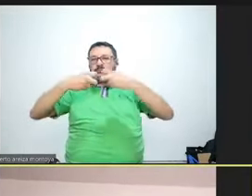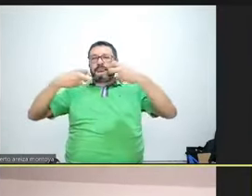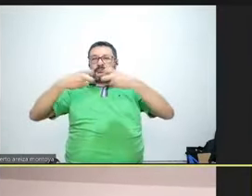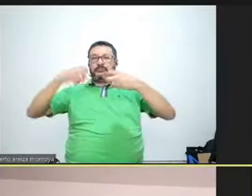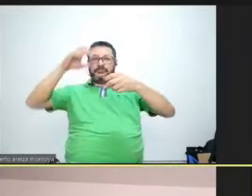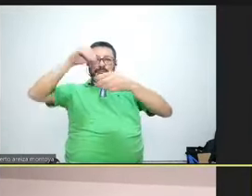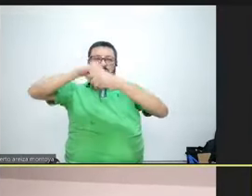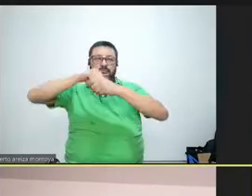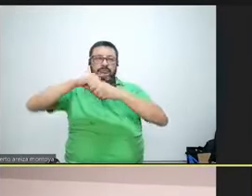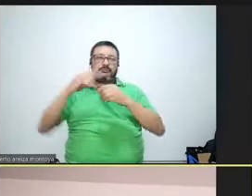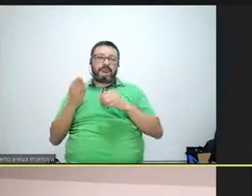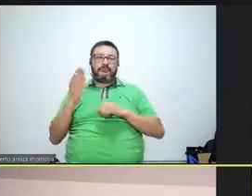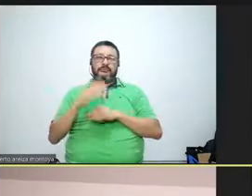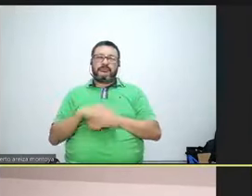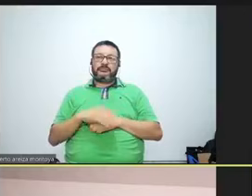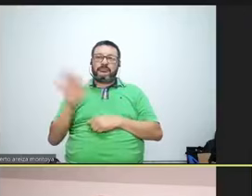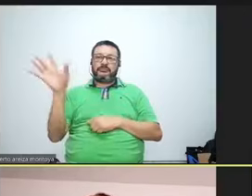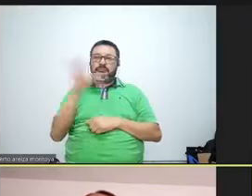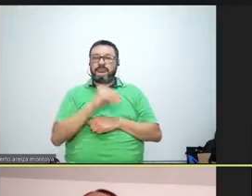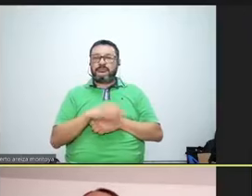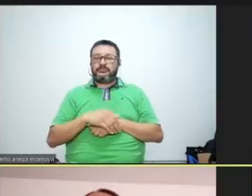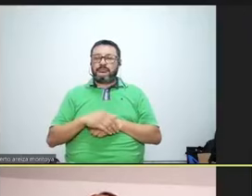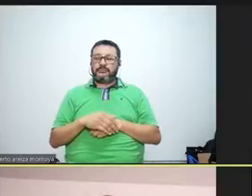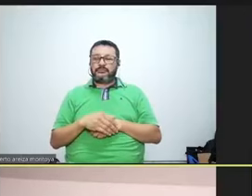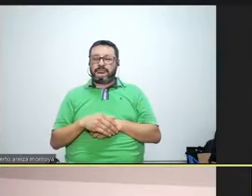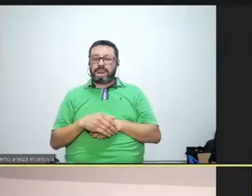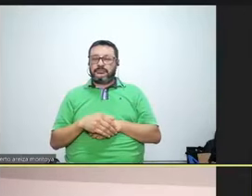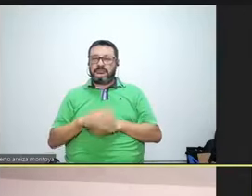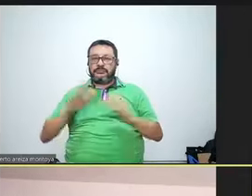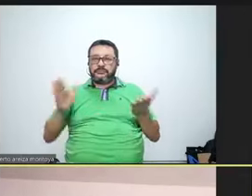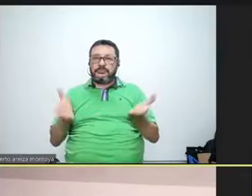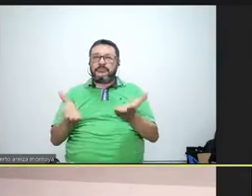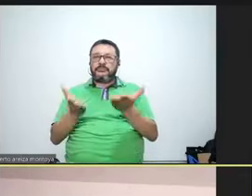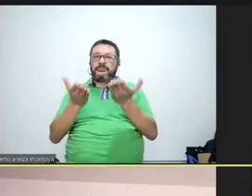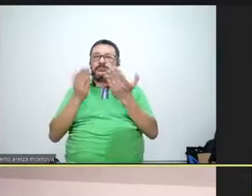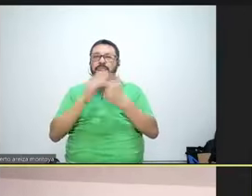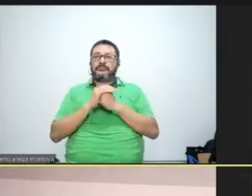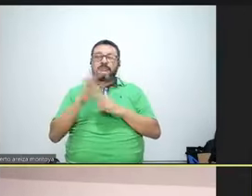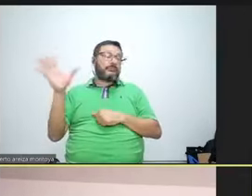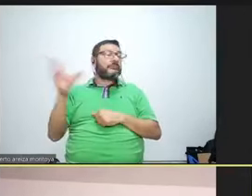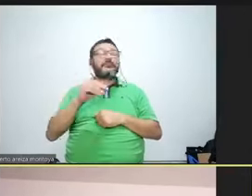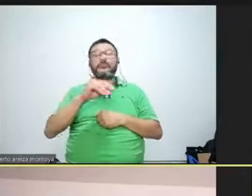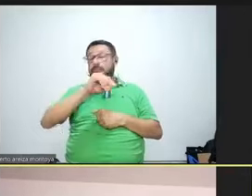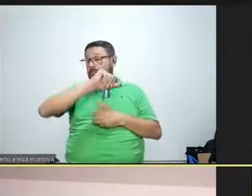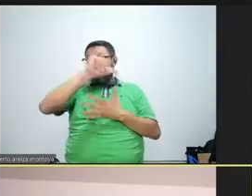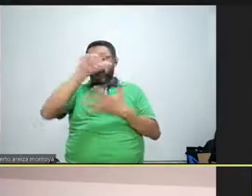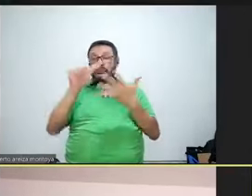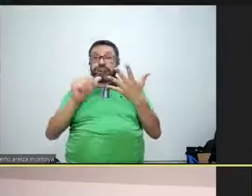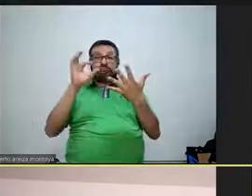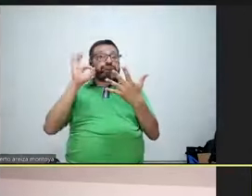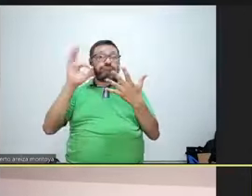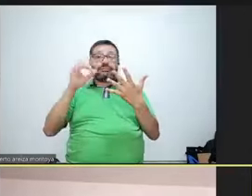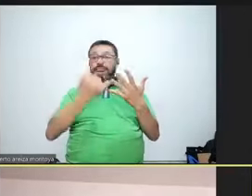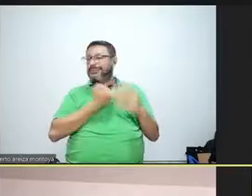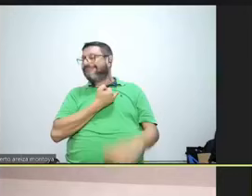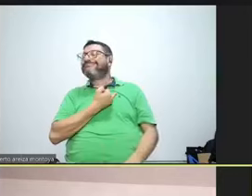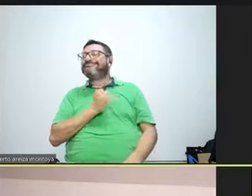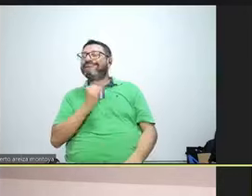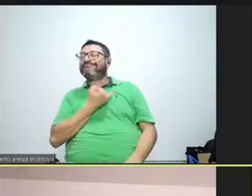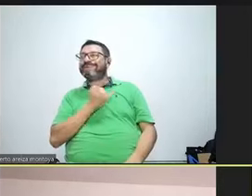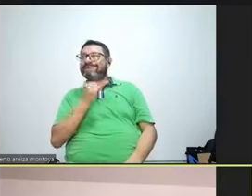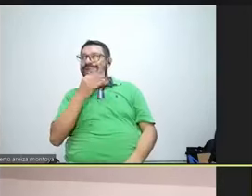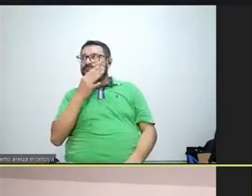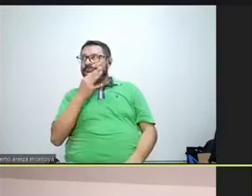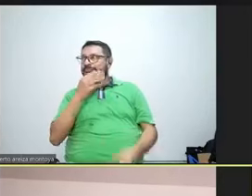que hiciera que todas sacaran su mayor potencial. Todas muy buenas, pero cada una por su lado, entonces era un